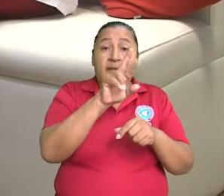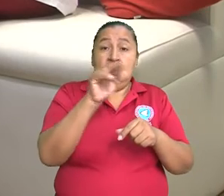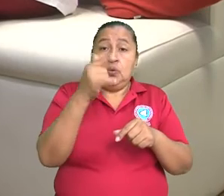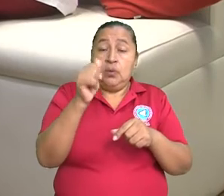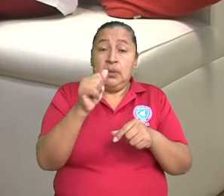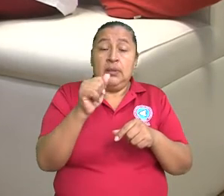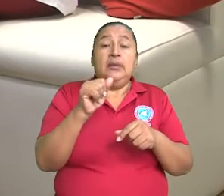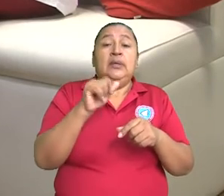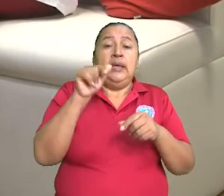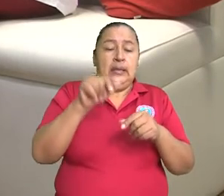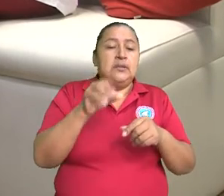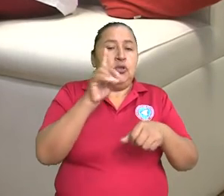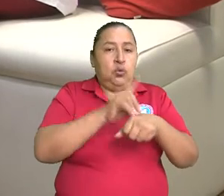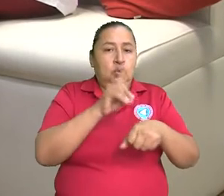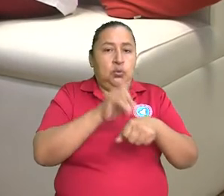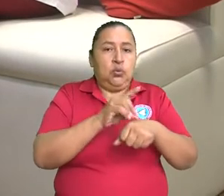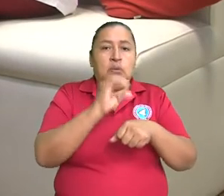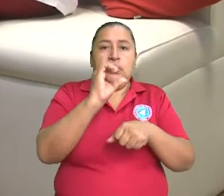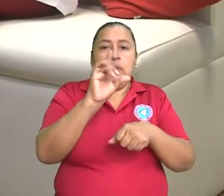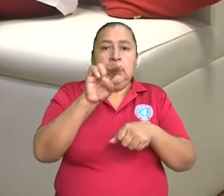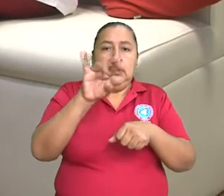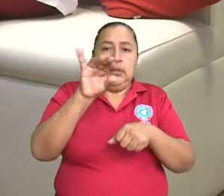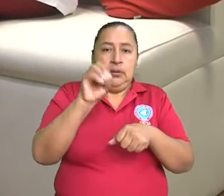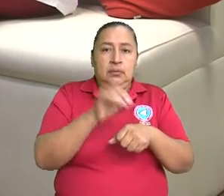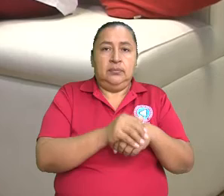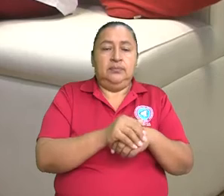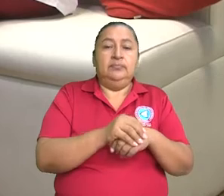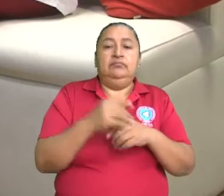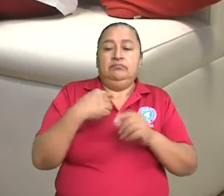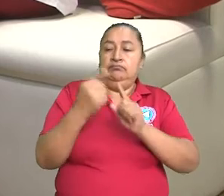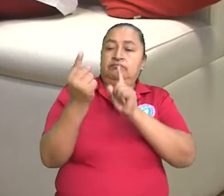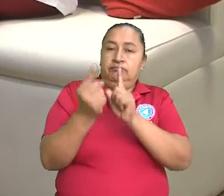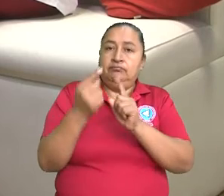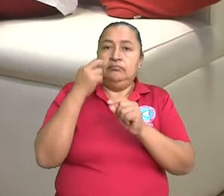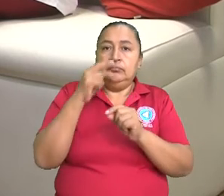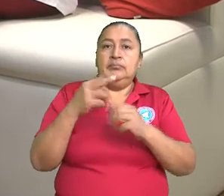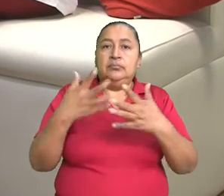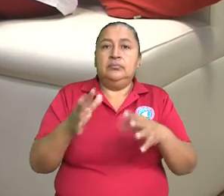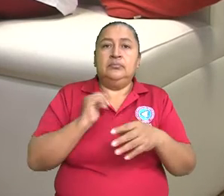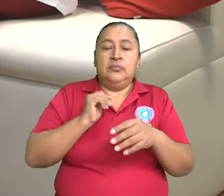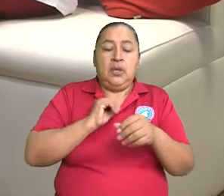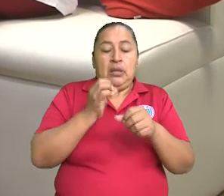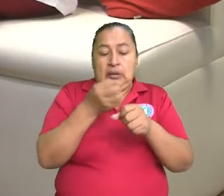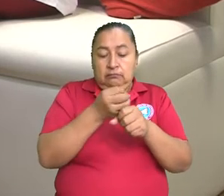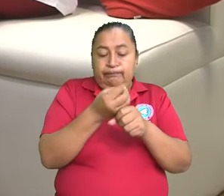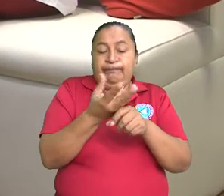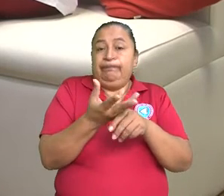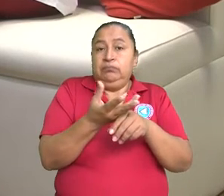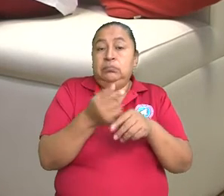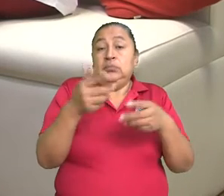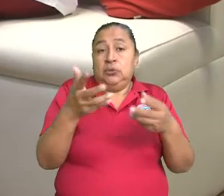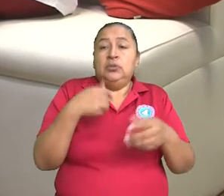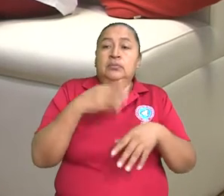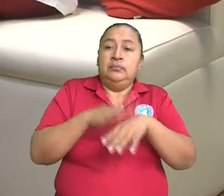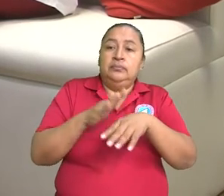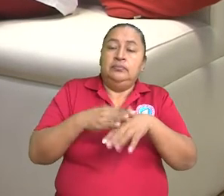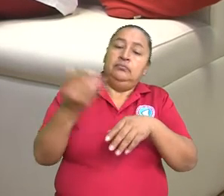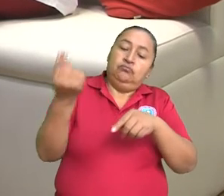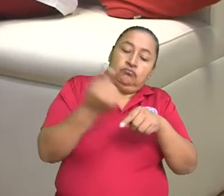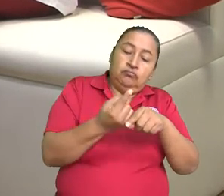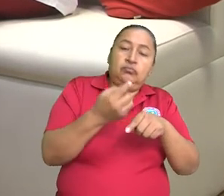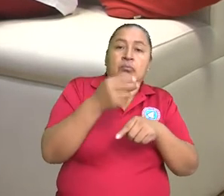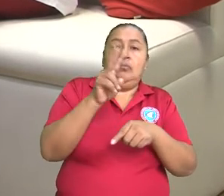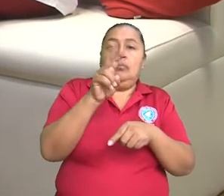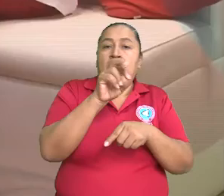clínico. Es clínico. Clínico porque ya, face to face. Sí, ya está formada la lesión, vos mirá, y entonces vos la llamas verruga